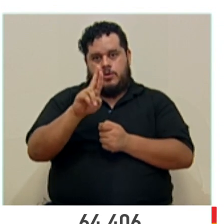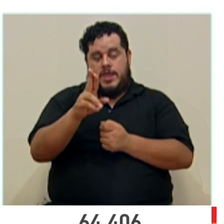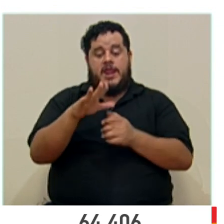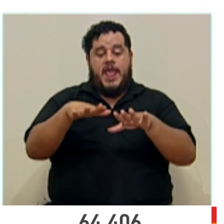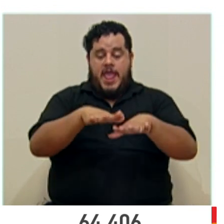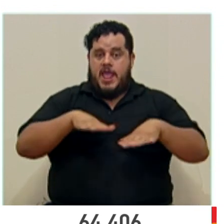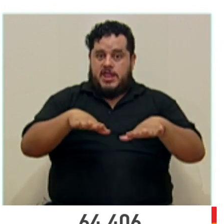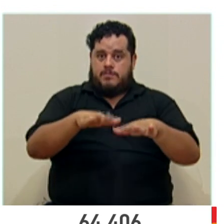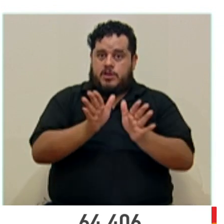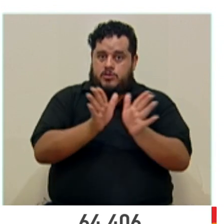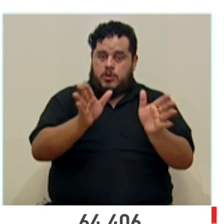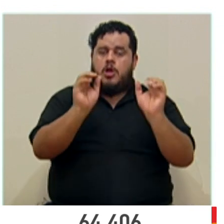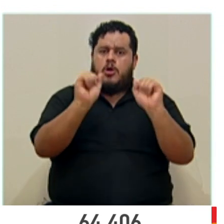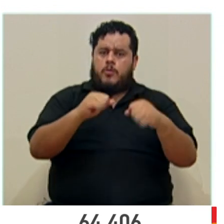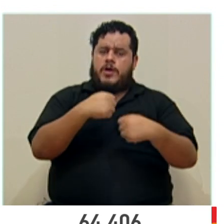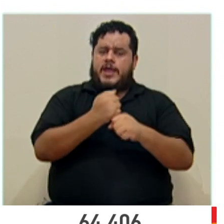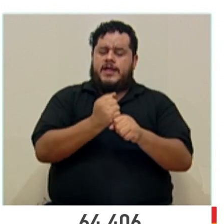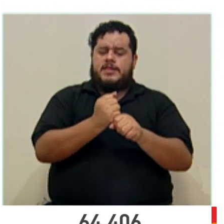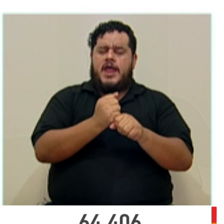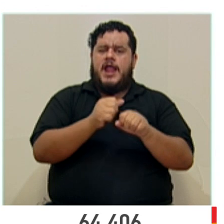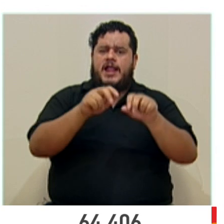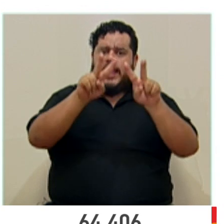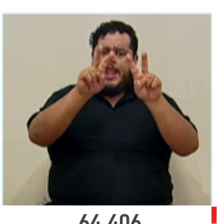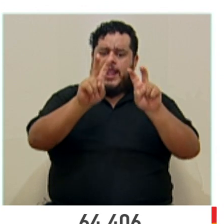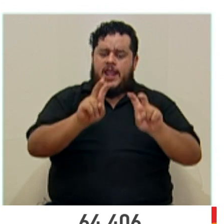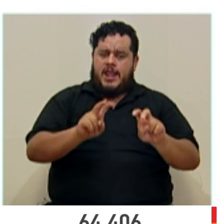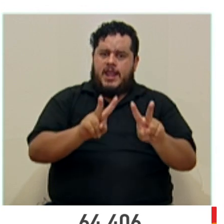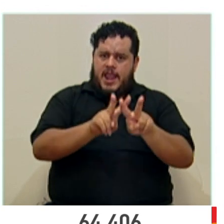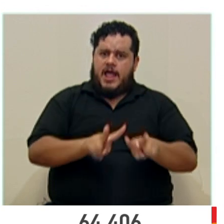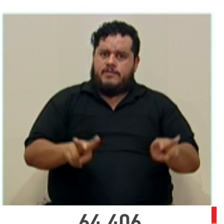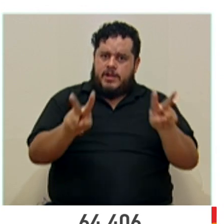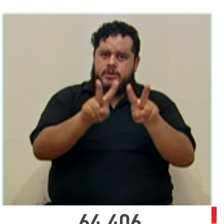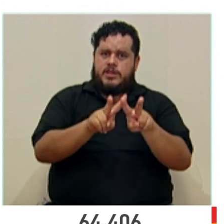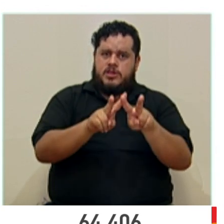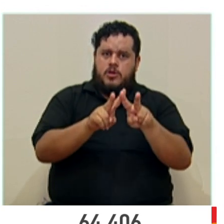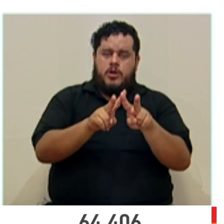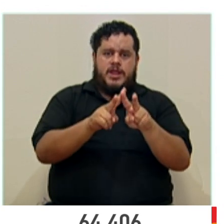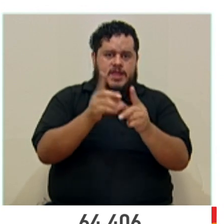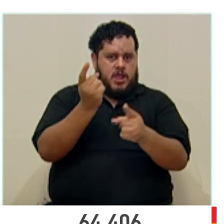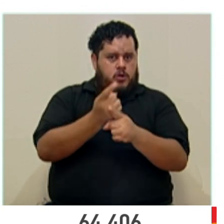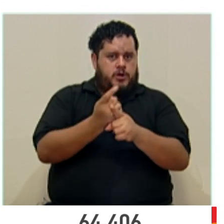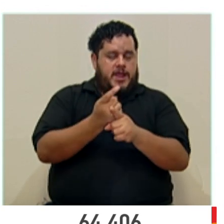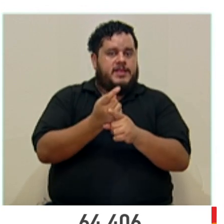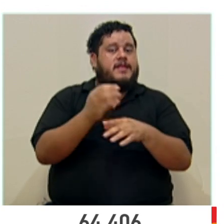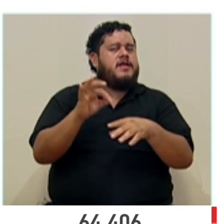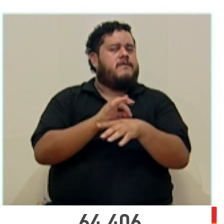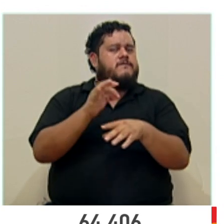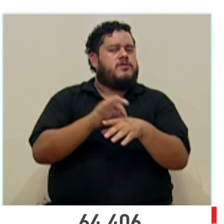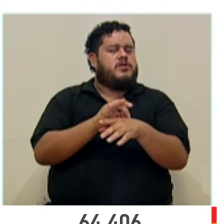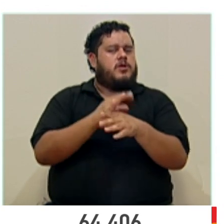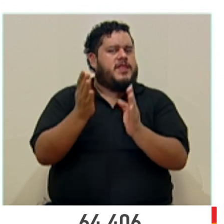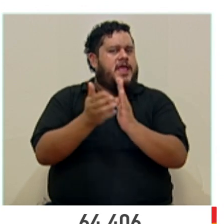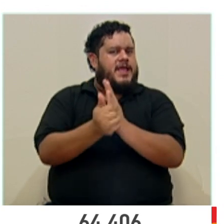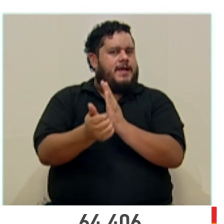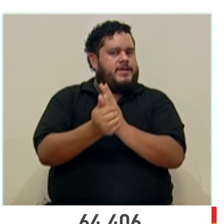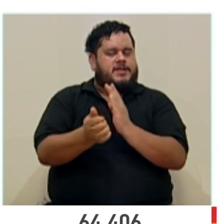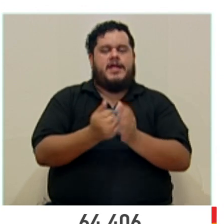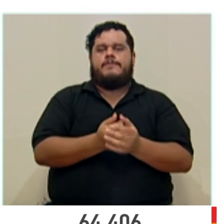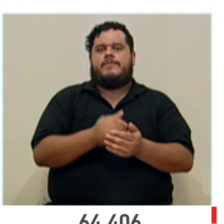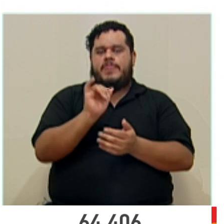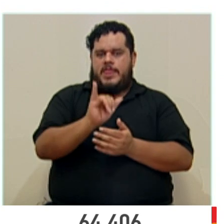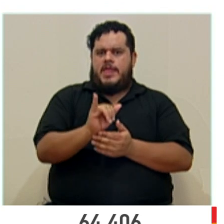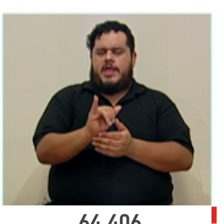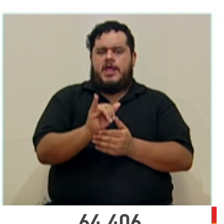públicos, puedan hacer las valoraciones pertinentes en función de capacidades. Esto